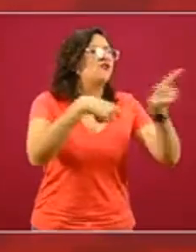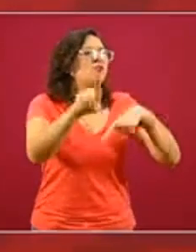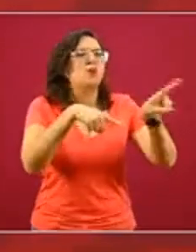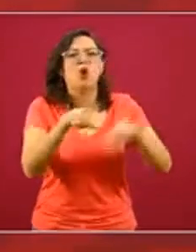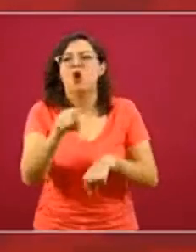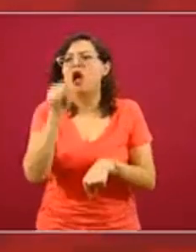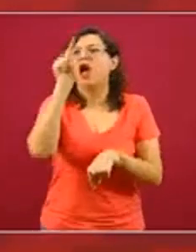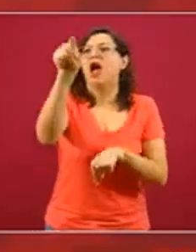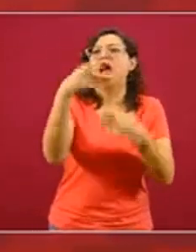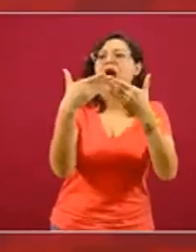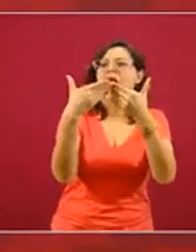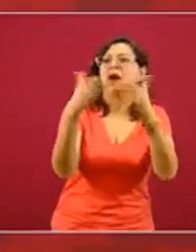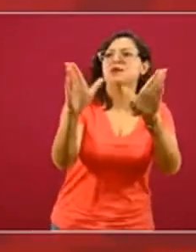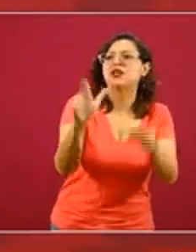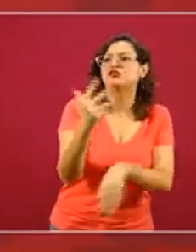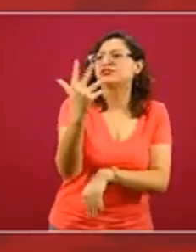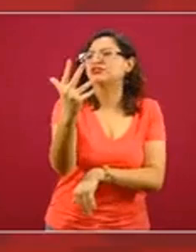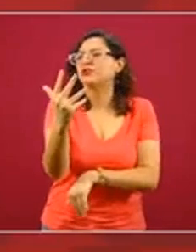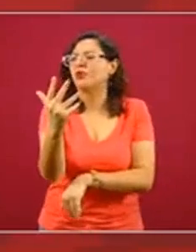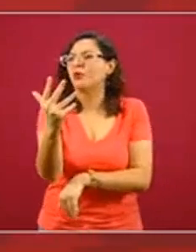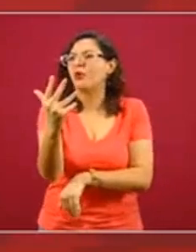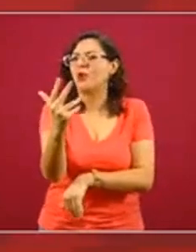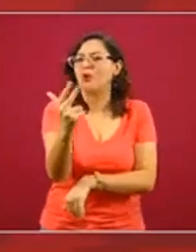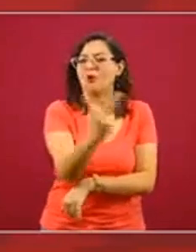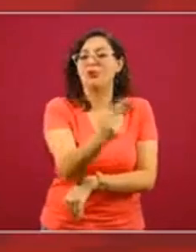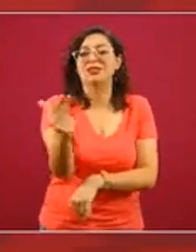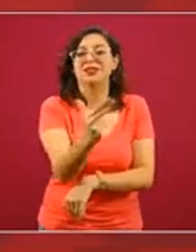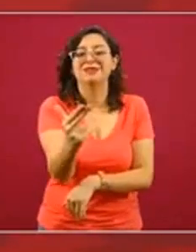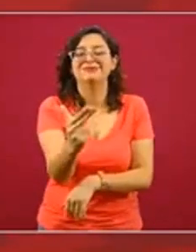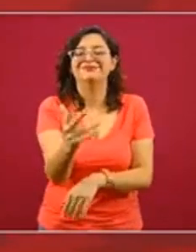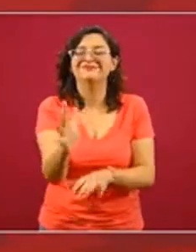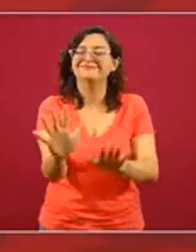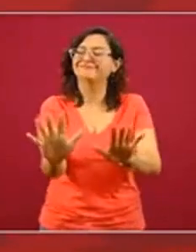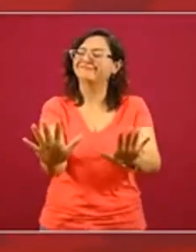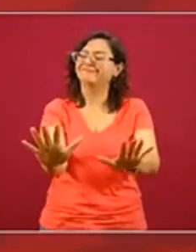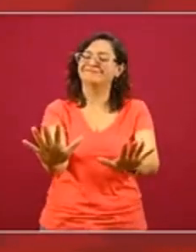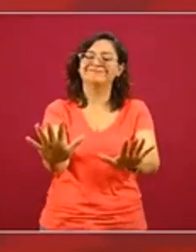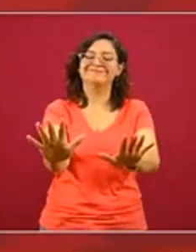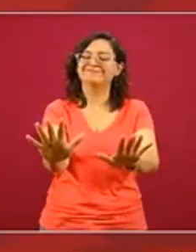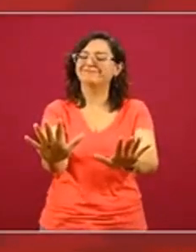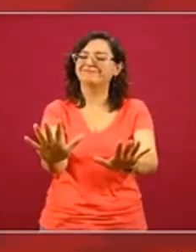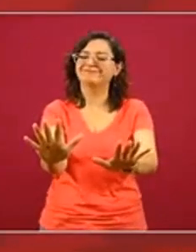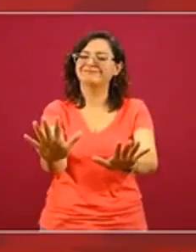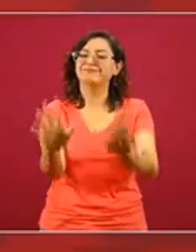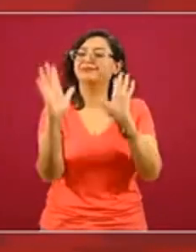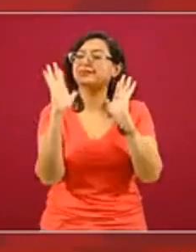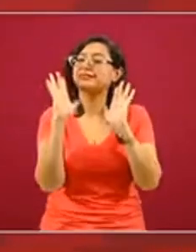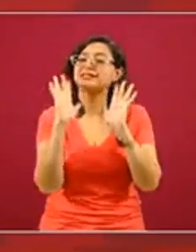5 hoteles. Empecemos a ayudar a cambiar la perspectiva